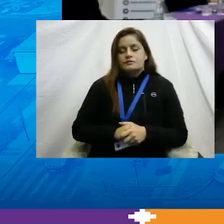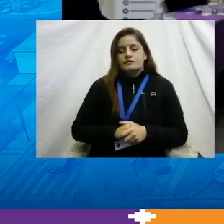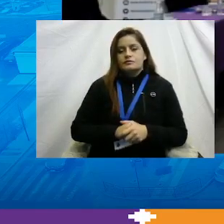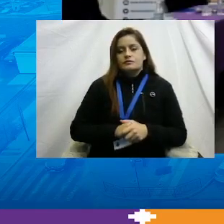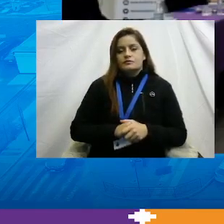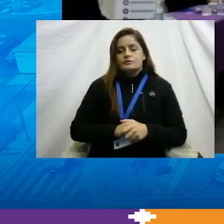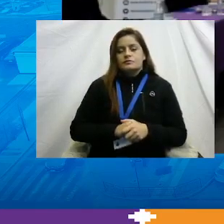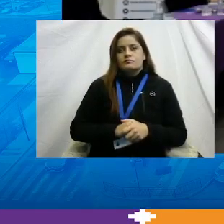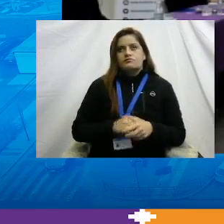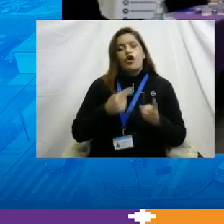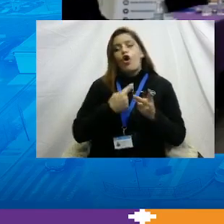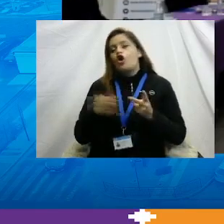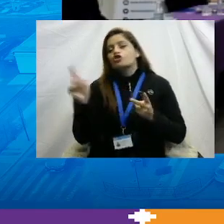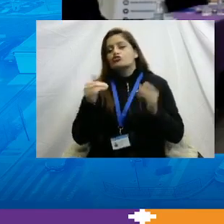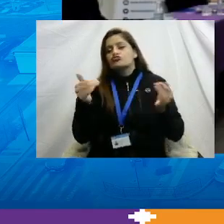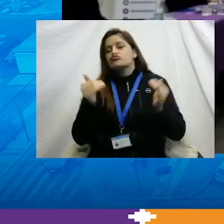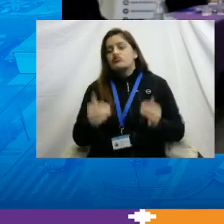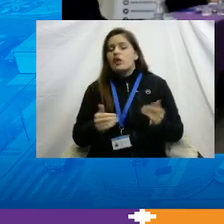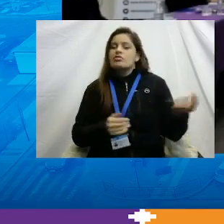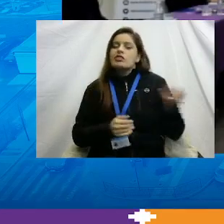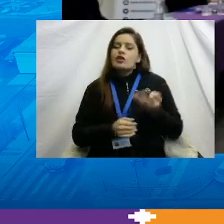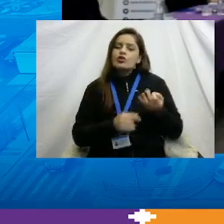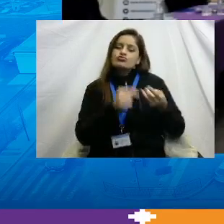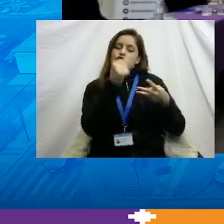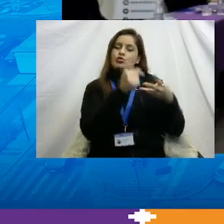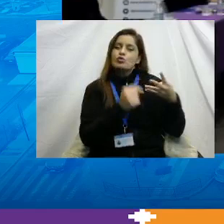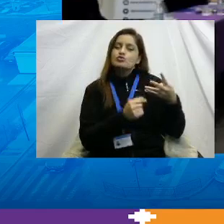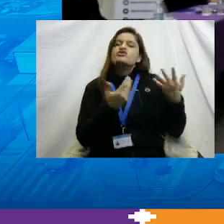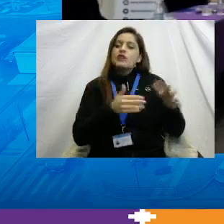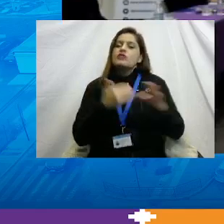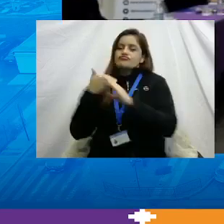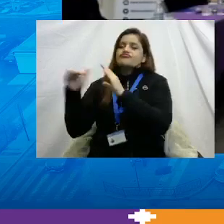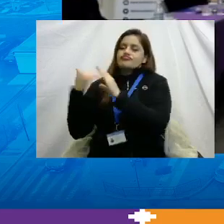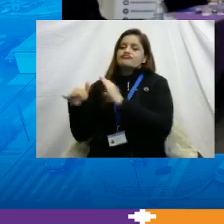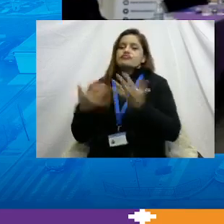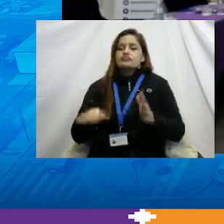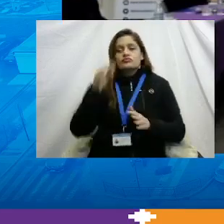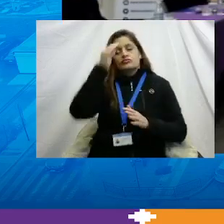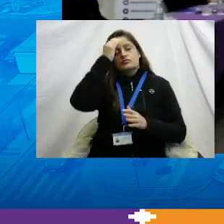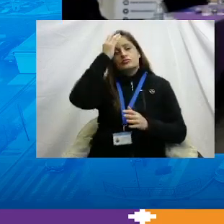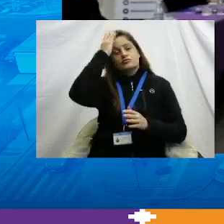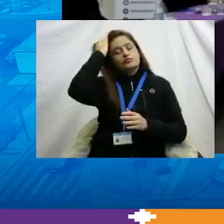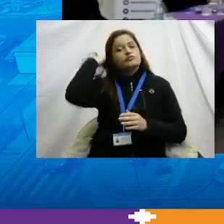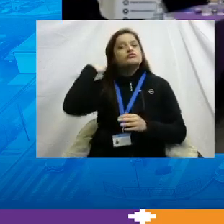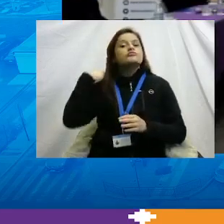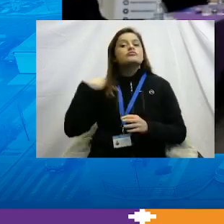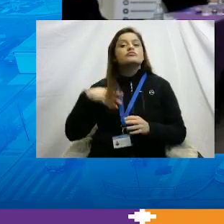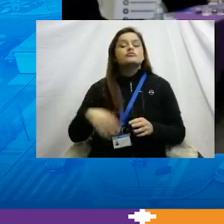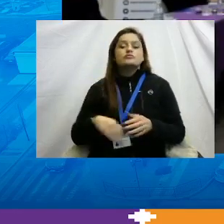Y sobre los otros puntos, bueno, hay varios que están derivados, como dato de la Chacra San Pedro,